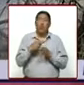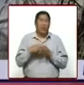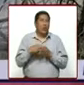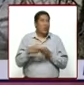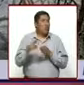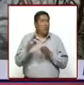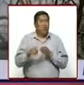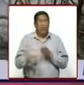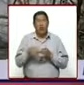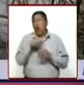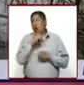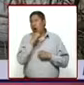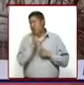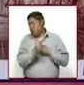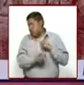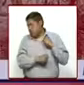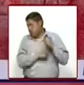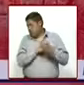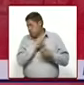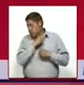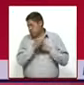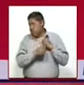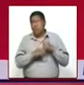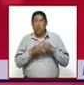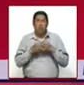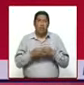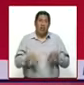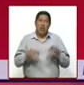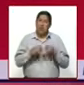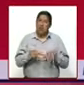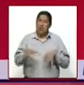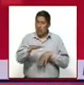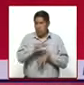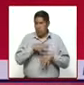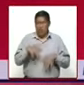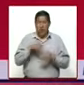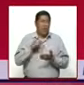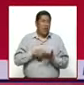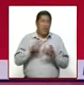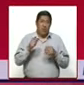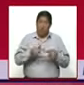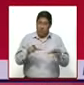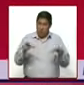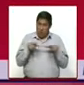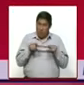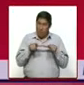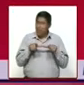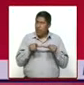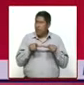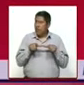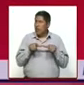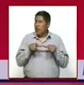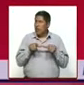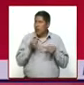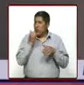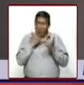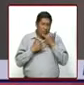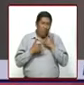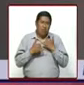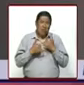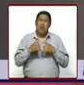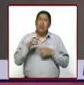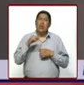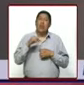comunarios sufren mucho por las pérdidas de sus plantaciones. En esta región específicamente, plantaciones y cultivos